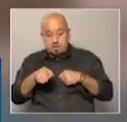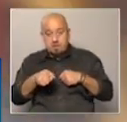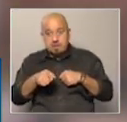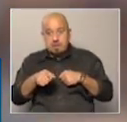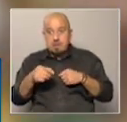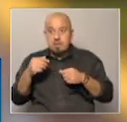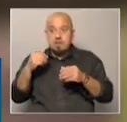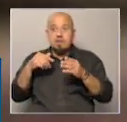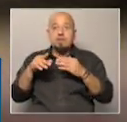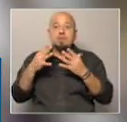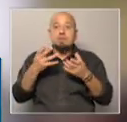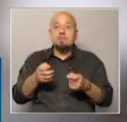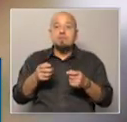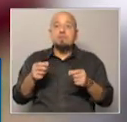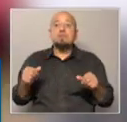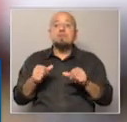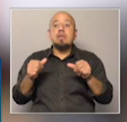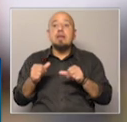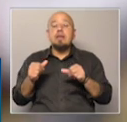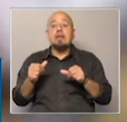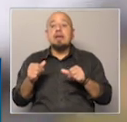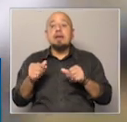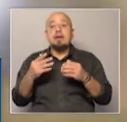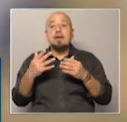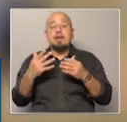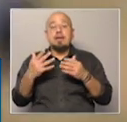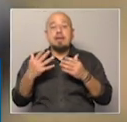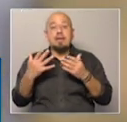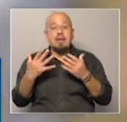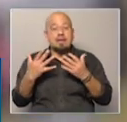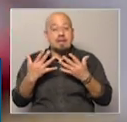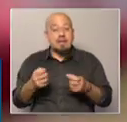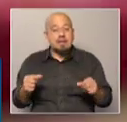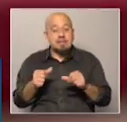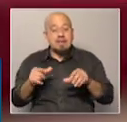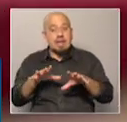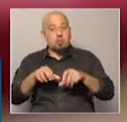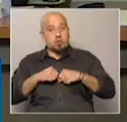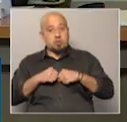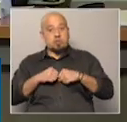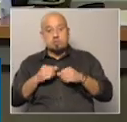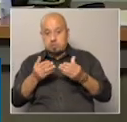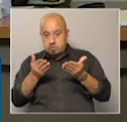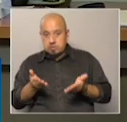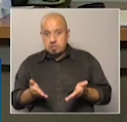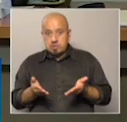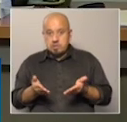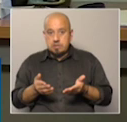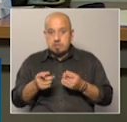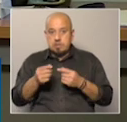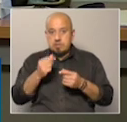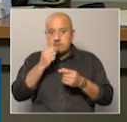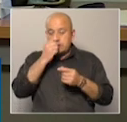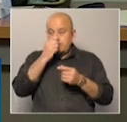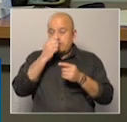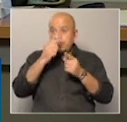viene luego a intentar hacer la adopción. Y bueno, se le hizo lugar siempre pensando acá el norte, digamos,